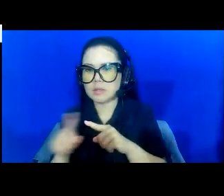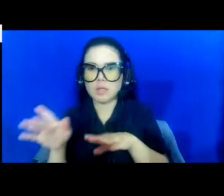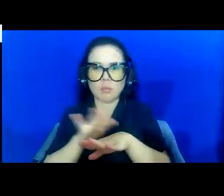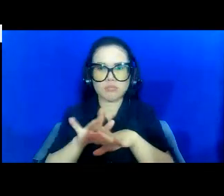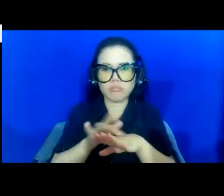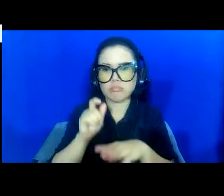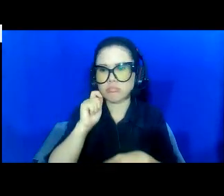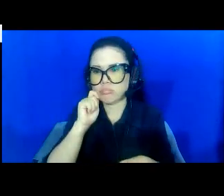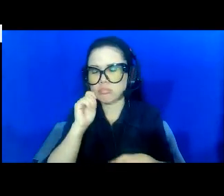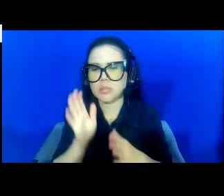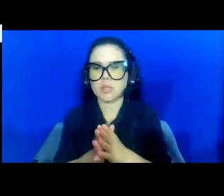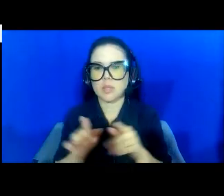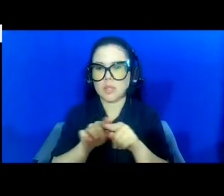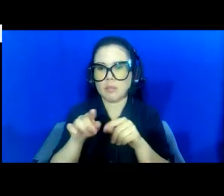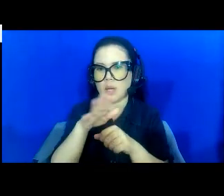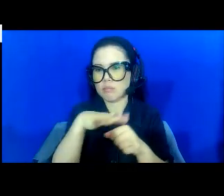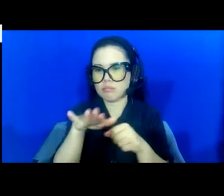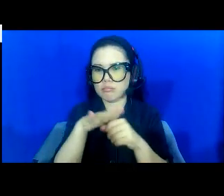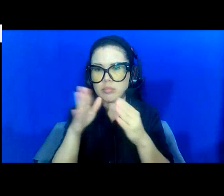es tipo de vivienda y medio de transporte.